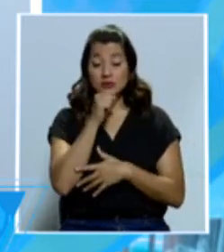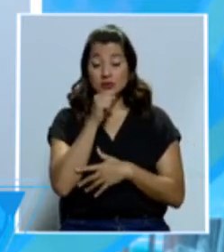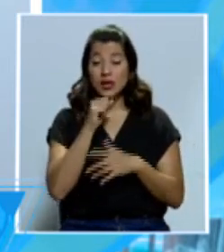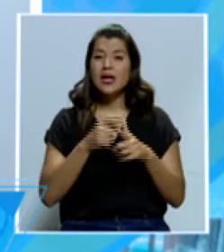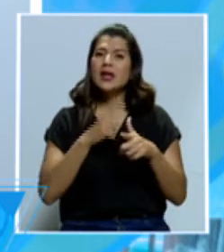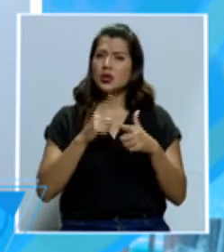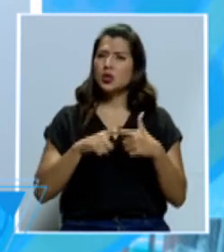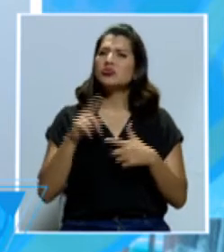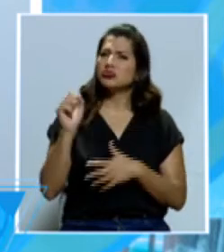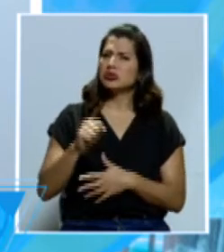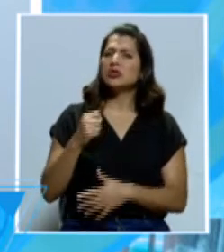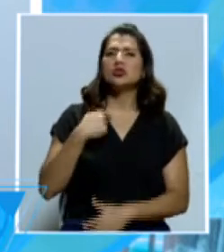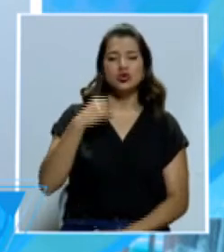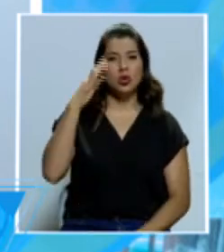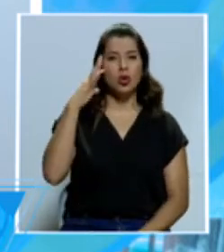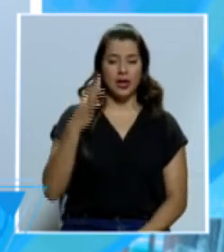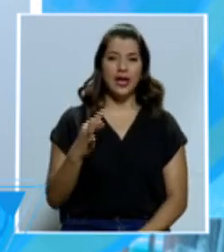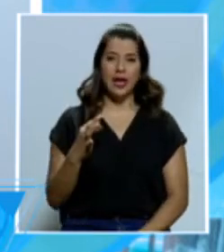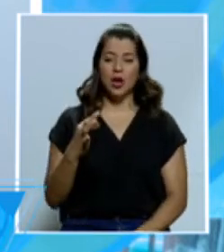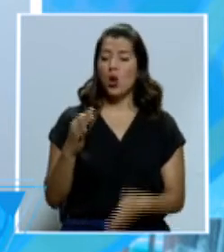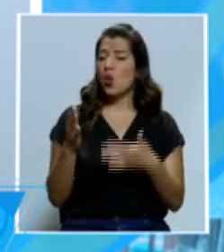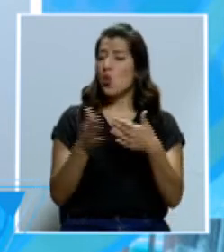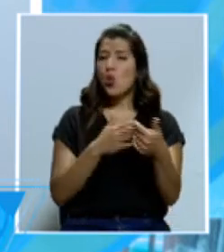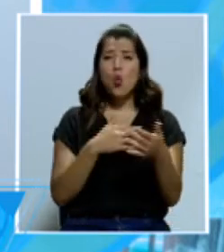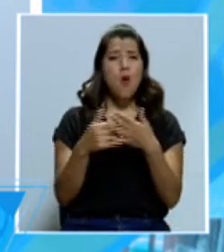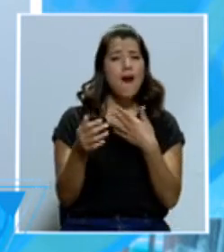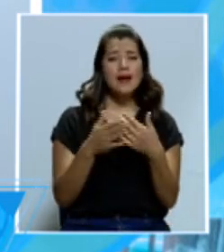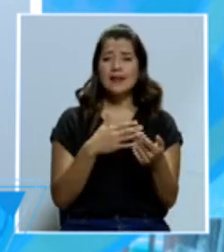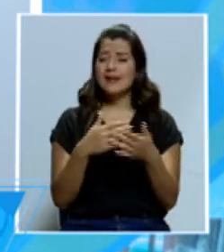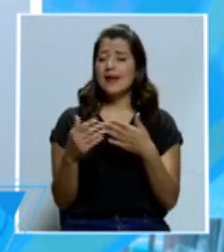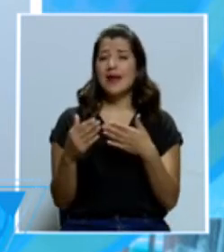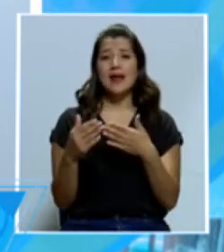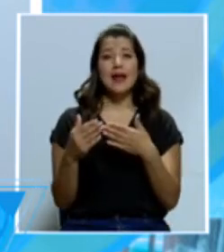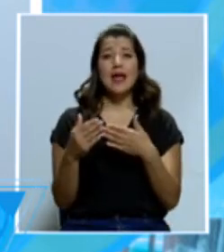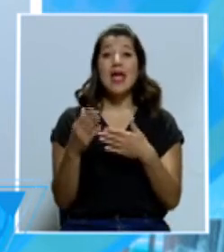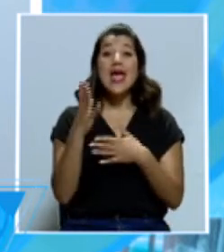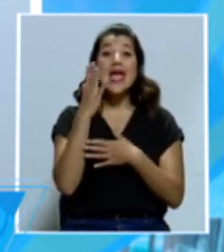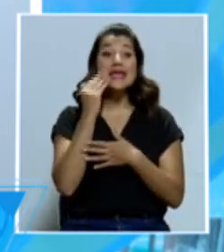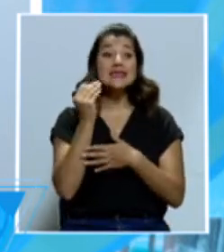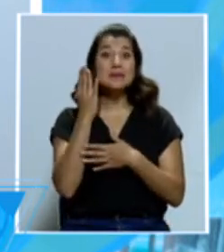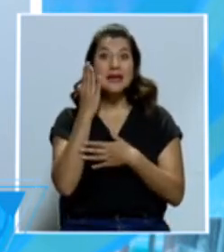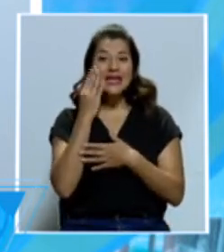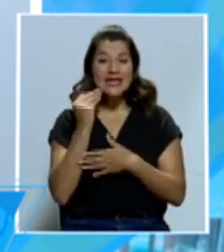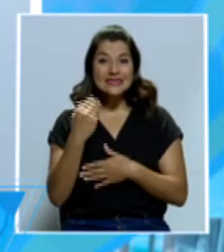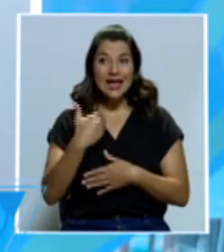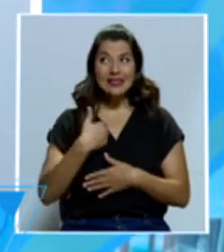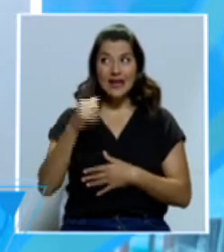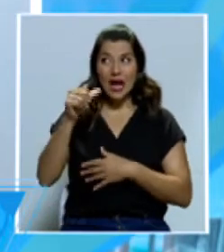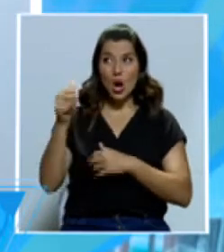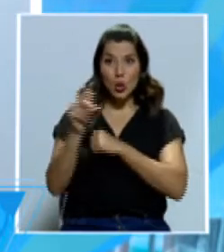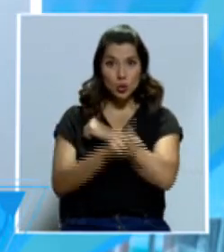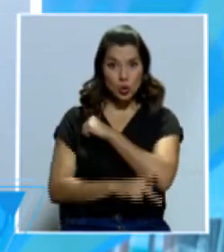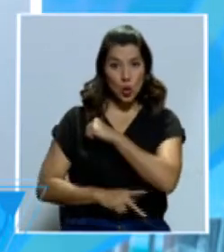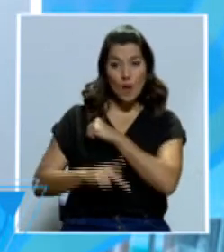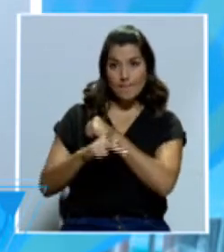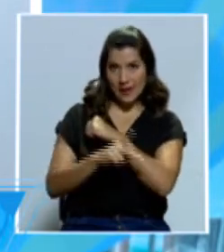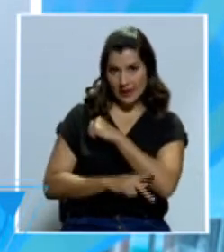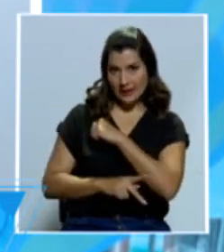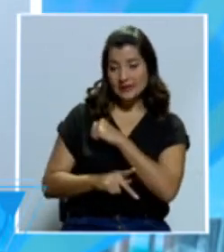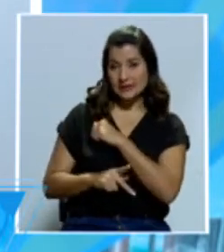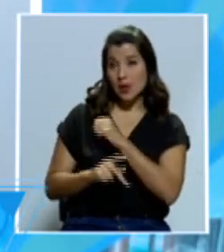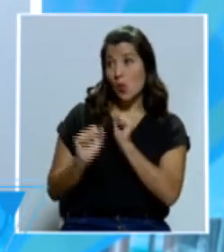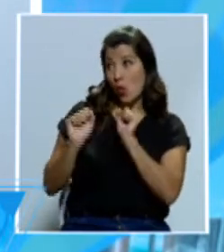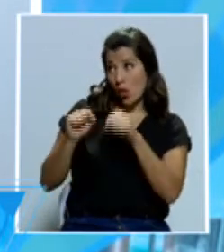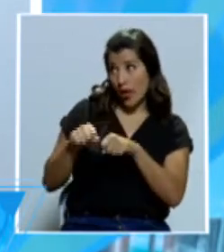Entonces, sí, yo creo que definitivamente cualquier experiencia previa que esté ocurriendo, por ejemplo, Gran Bretaña